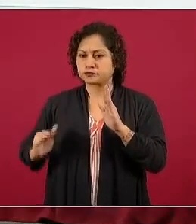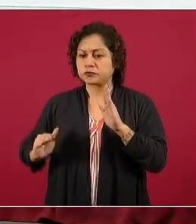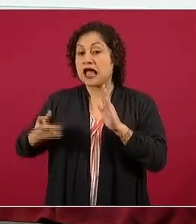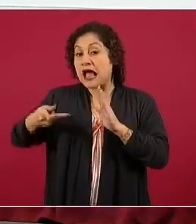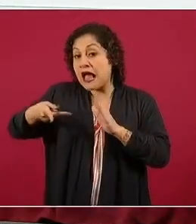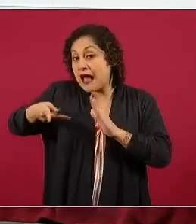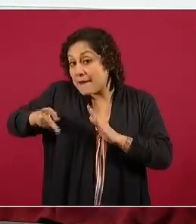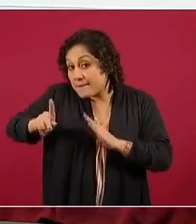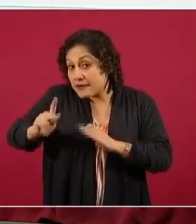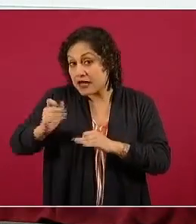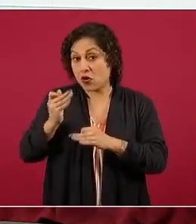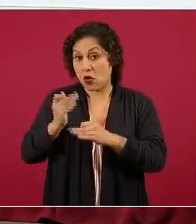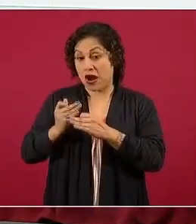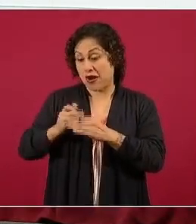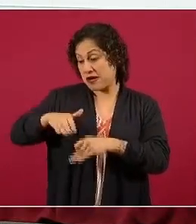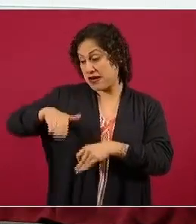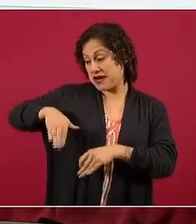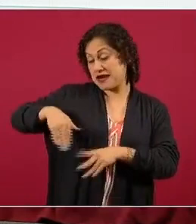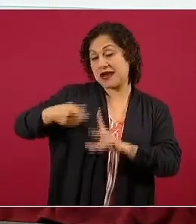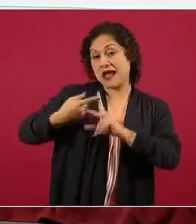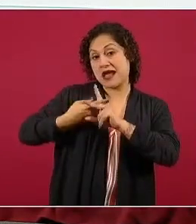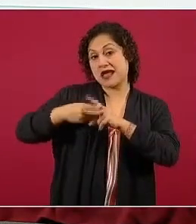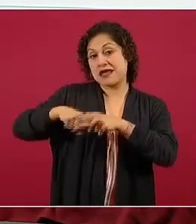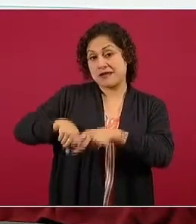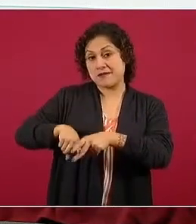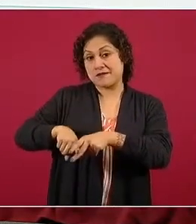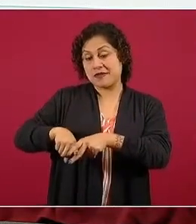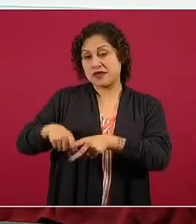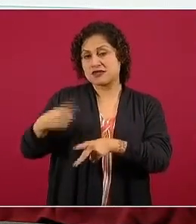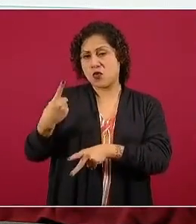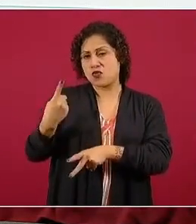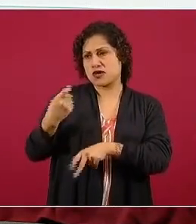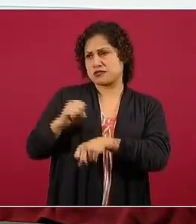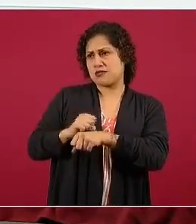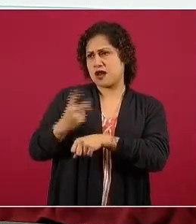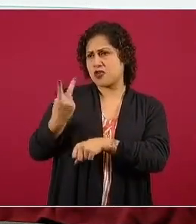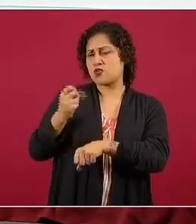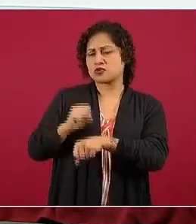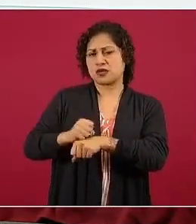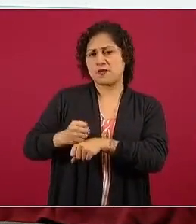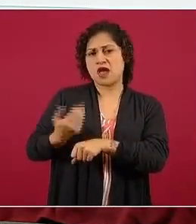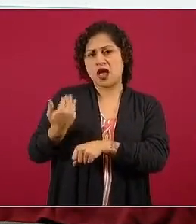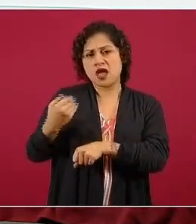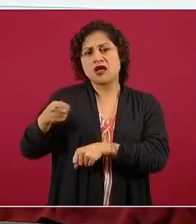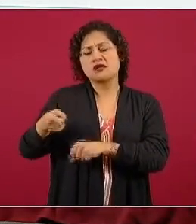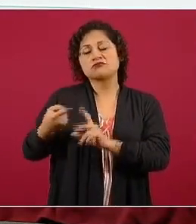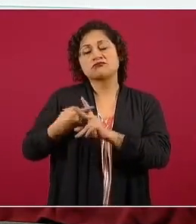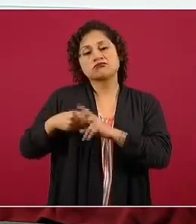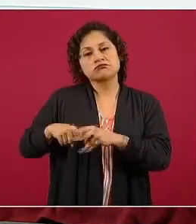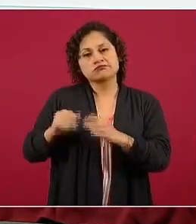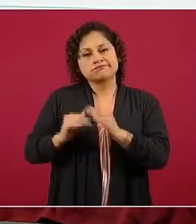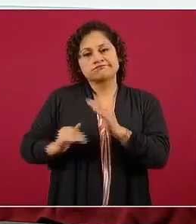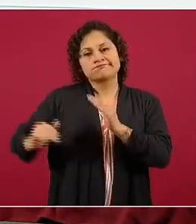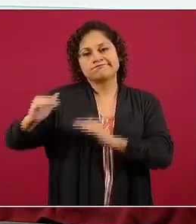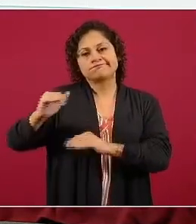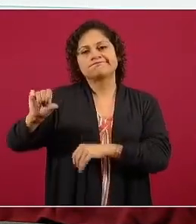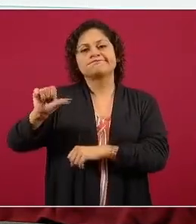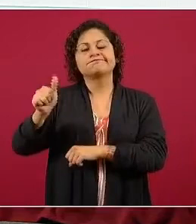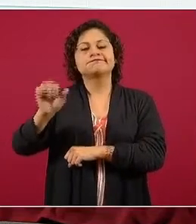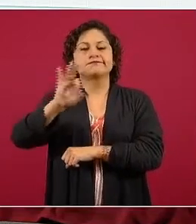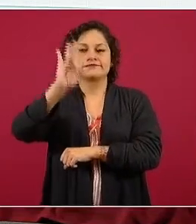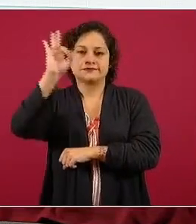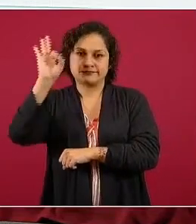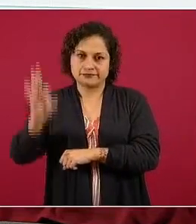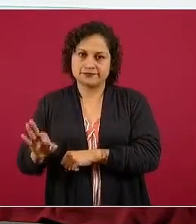embargo ahorita lleva prácticamente una semana o 2 semanas donde ha estado en esta meseta, está abriendo con un 11%